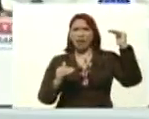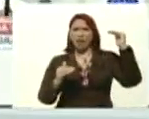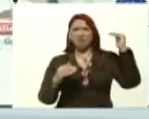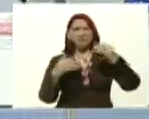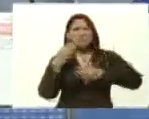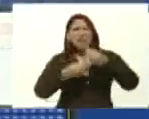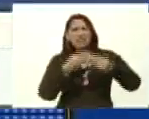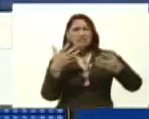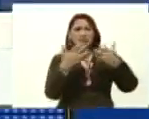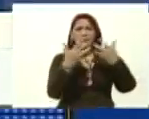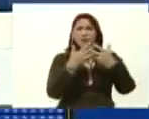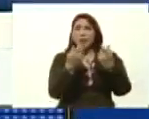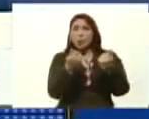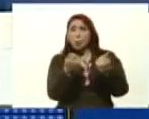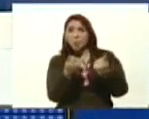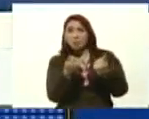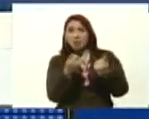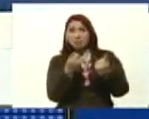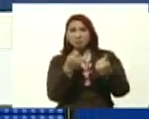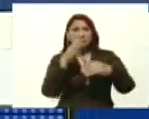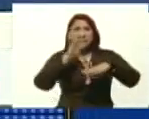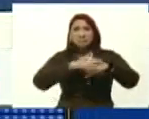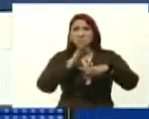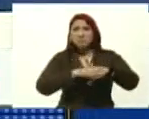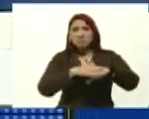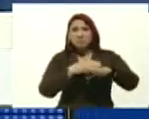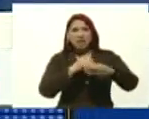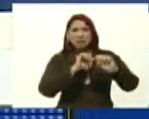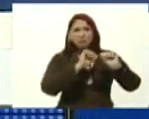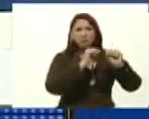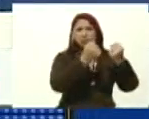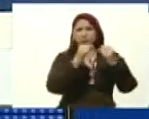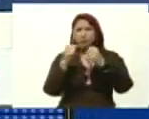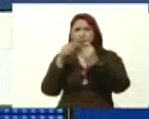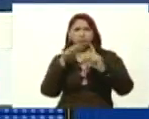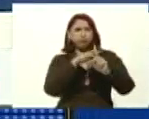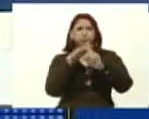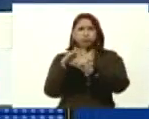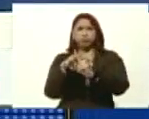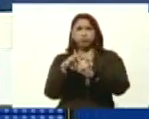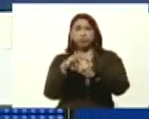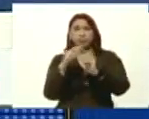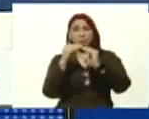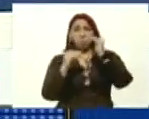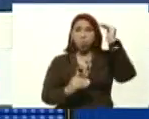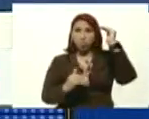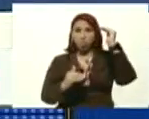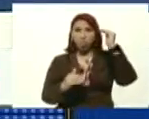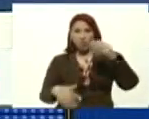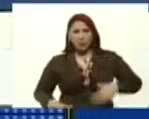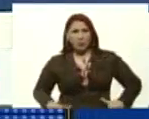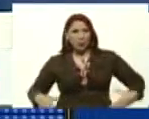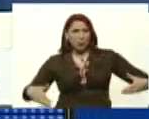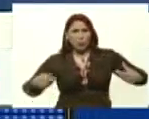económica? ¿Qué generan las sanciones? Desigualdad,